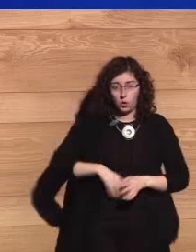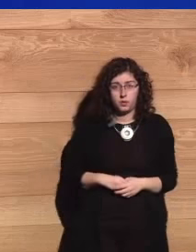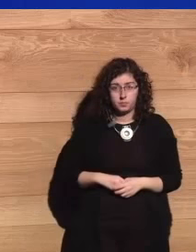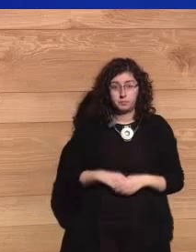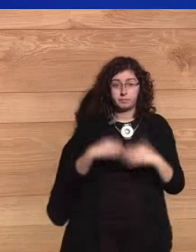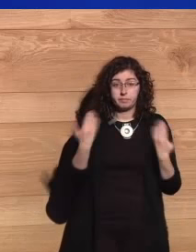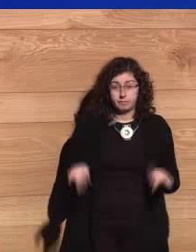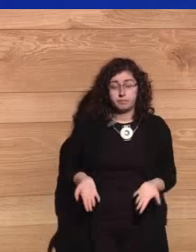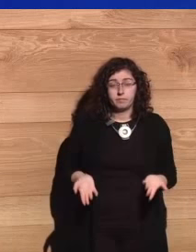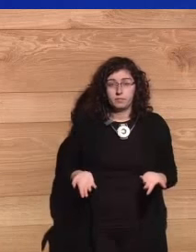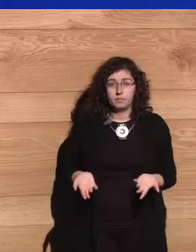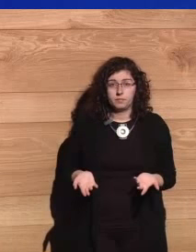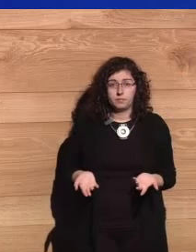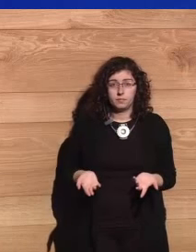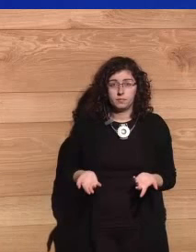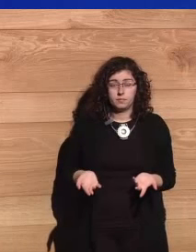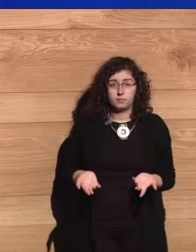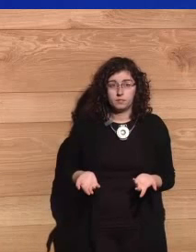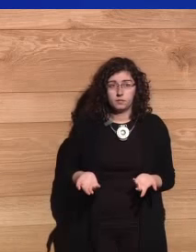Y entonces